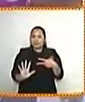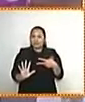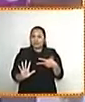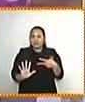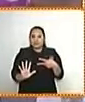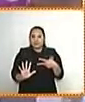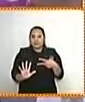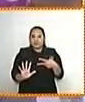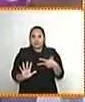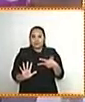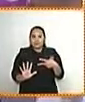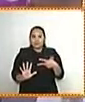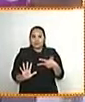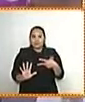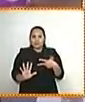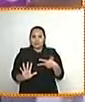dígito,